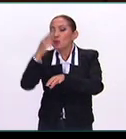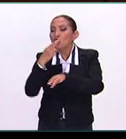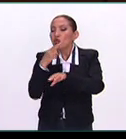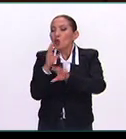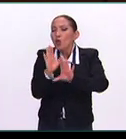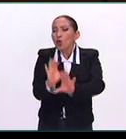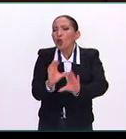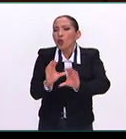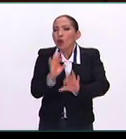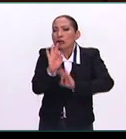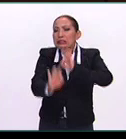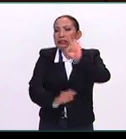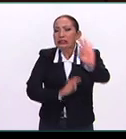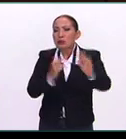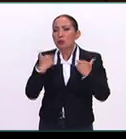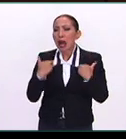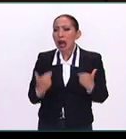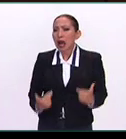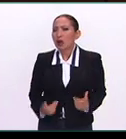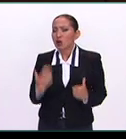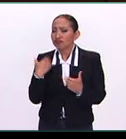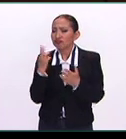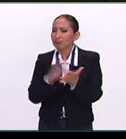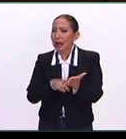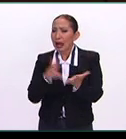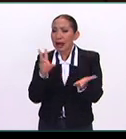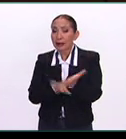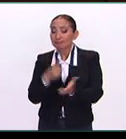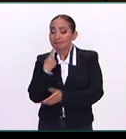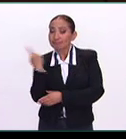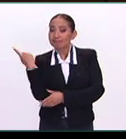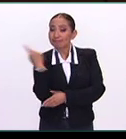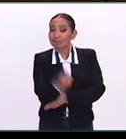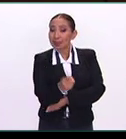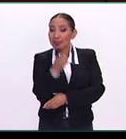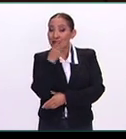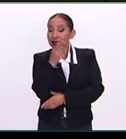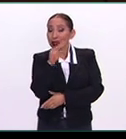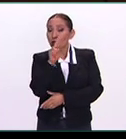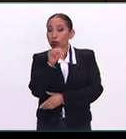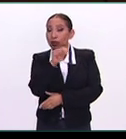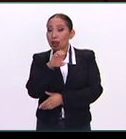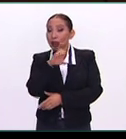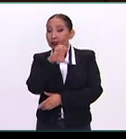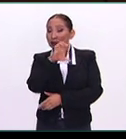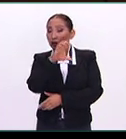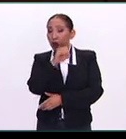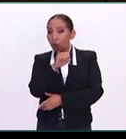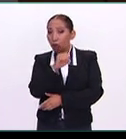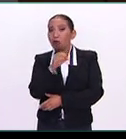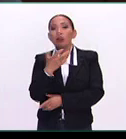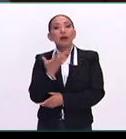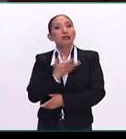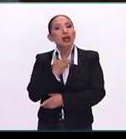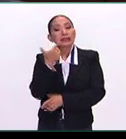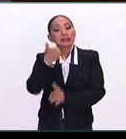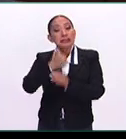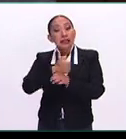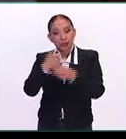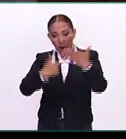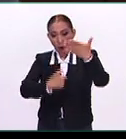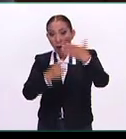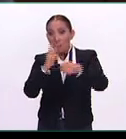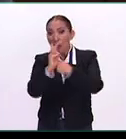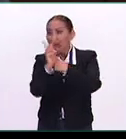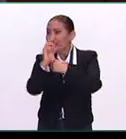culturales, patrimonio de la humanidad, declarados como tales por la UNESCO. Y somos, me parece, el 6º